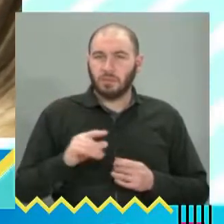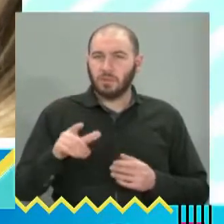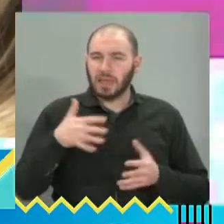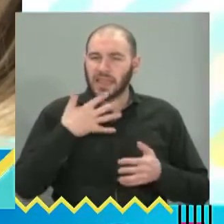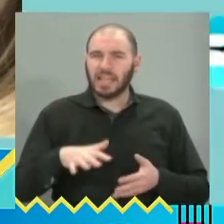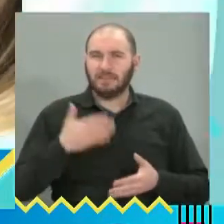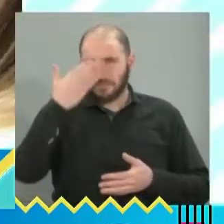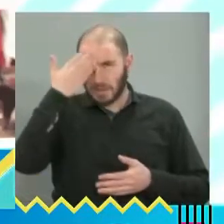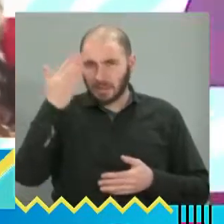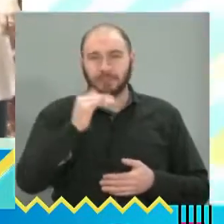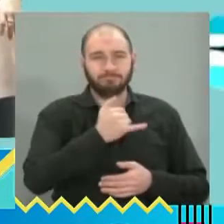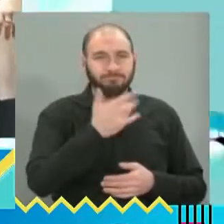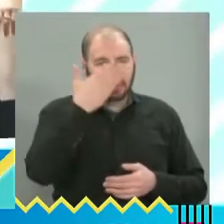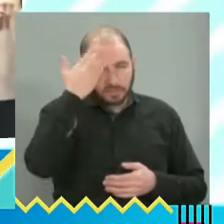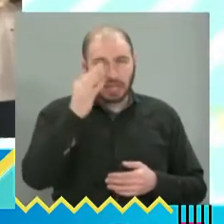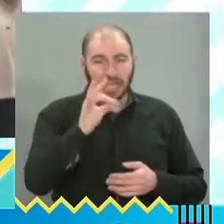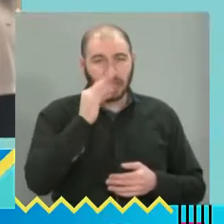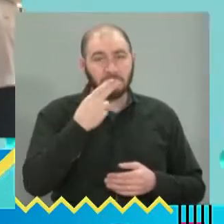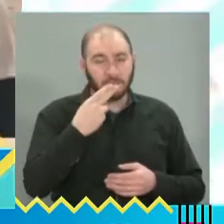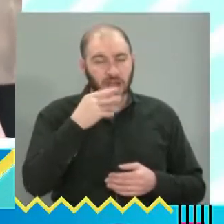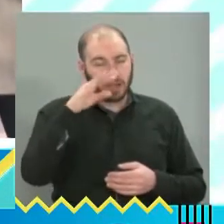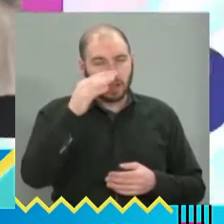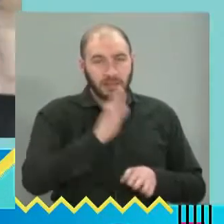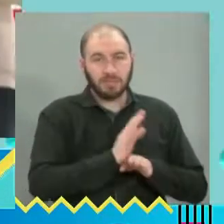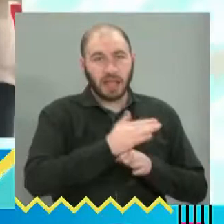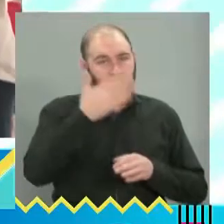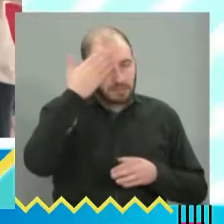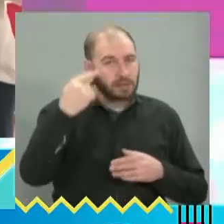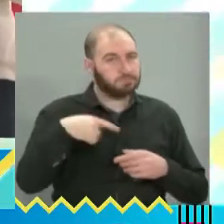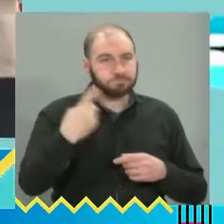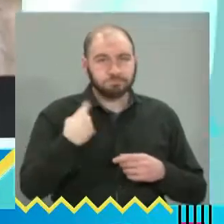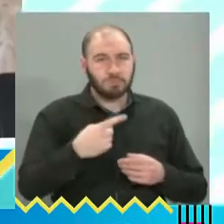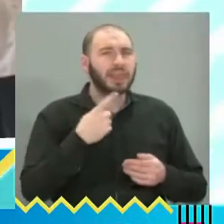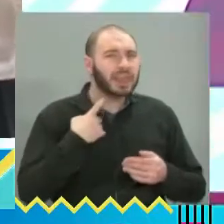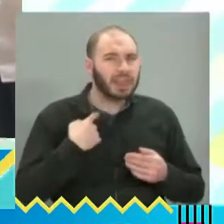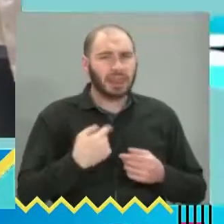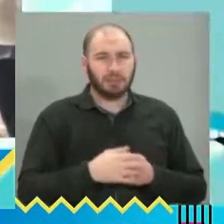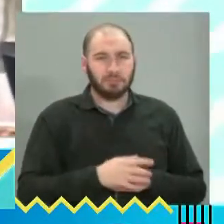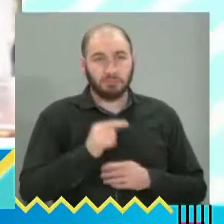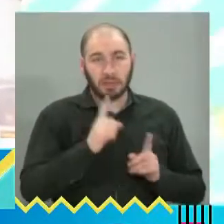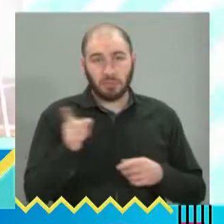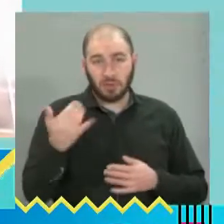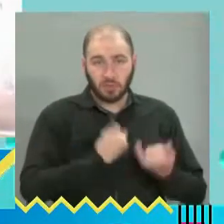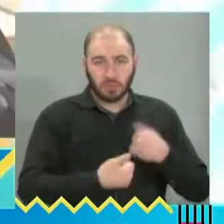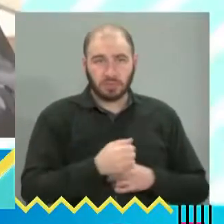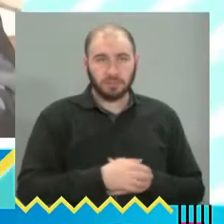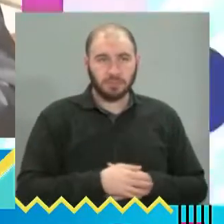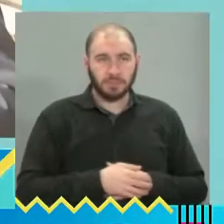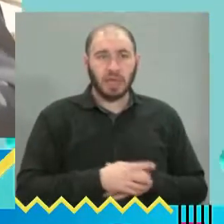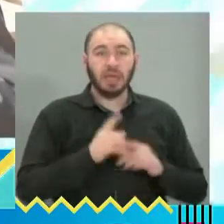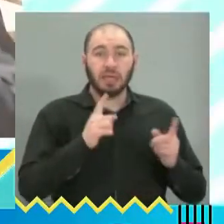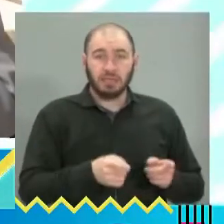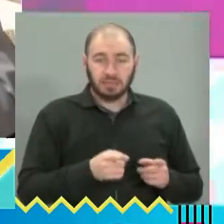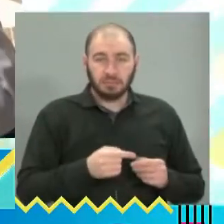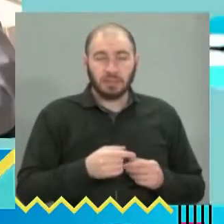como una enfermedad. Como una enfermedad, el tabaquismo es una enfermedad crónica, es una enfermedad adictiva, como decía el reportaje, y es una